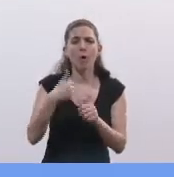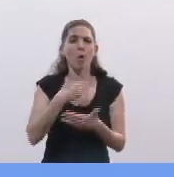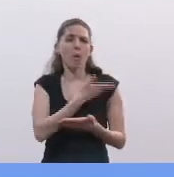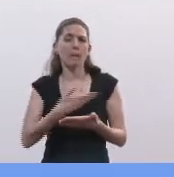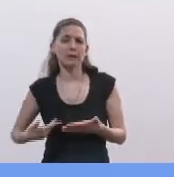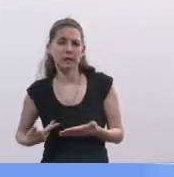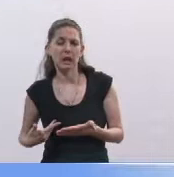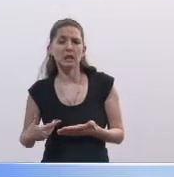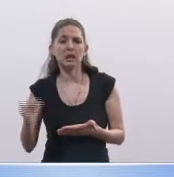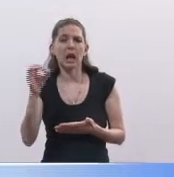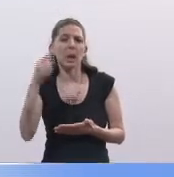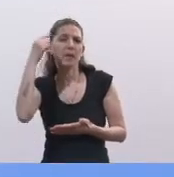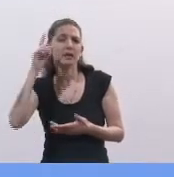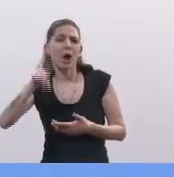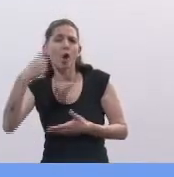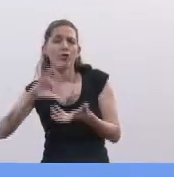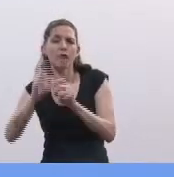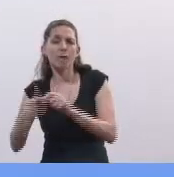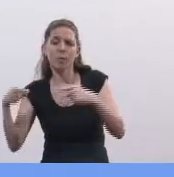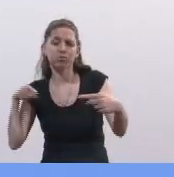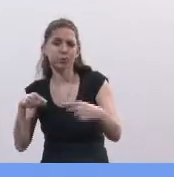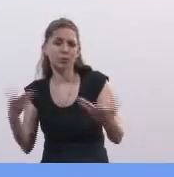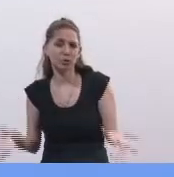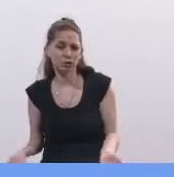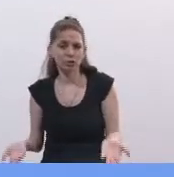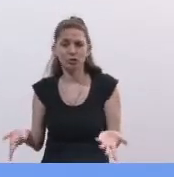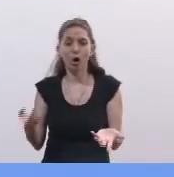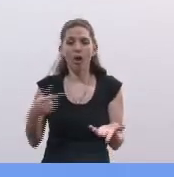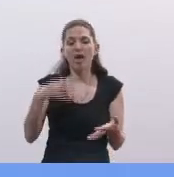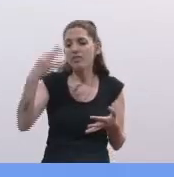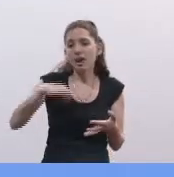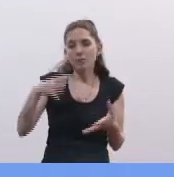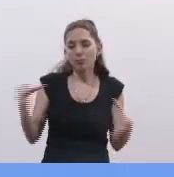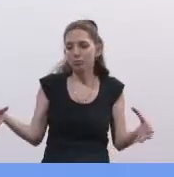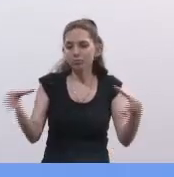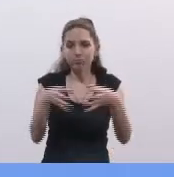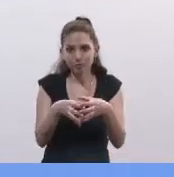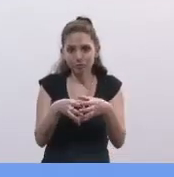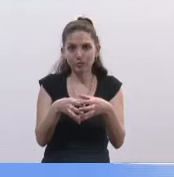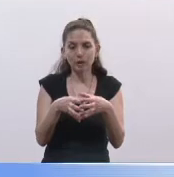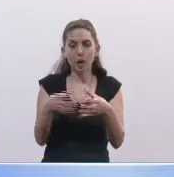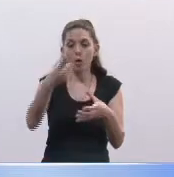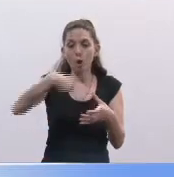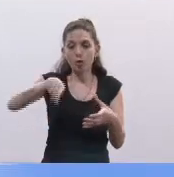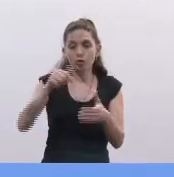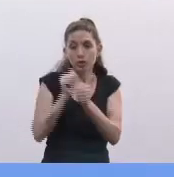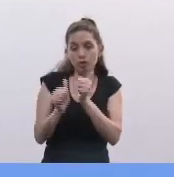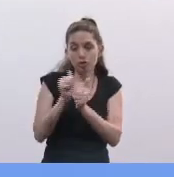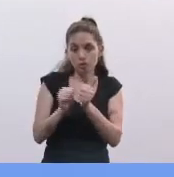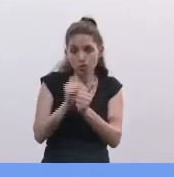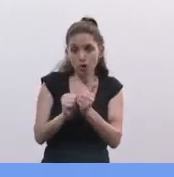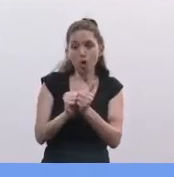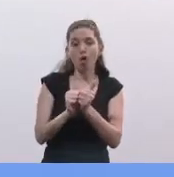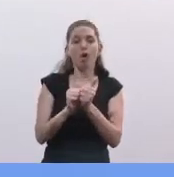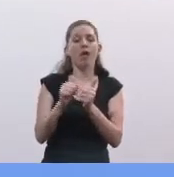manera cuando es oposición. Hay que, creo que tratar de ser coherente porque nuestra historia,